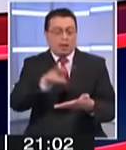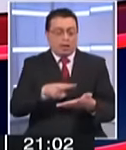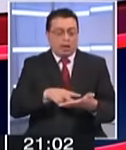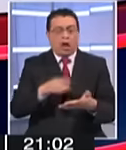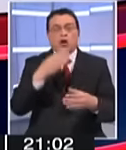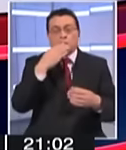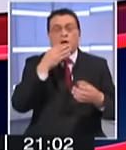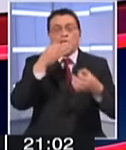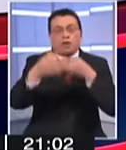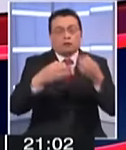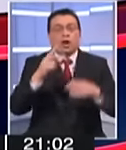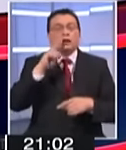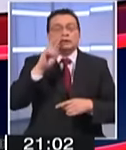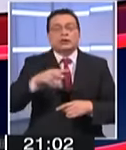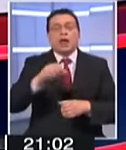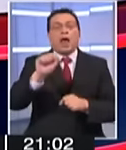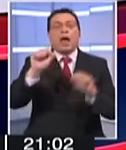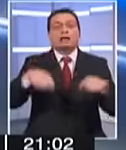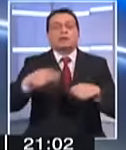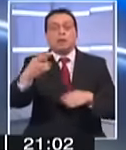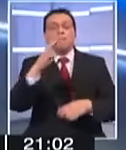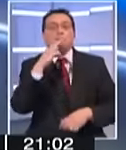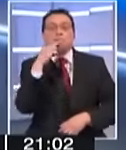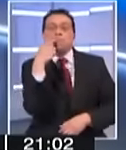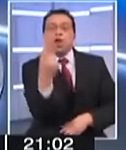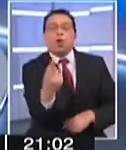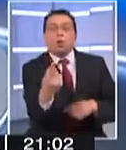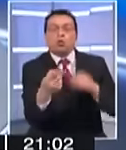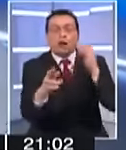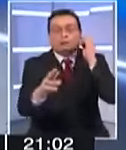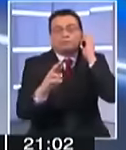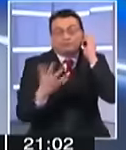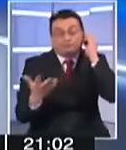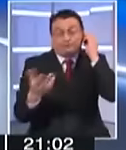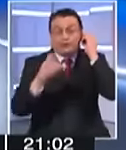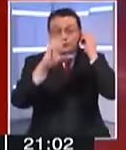un comunicado sin aceptar preguntas. Hoy, en CNN Prime.